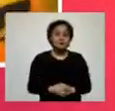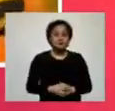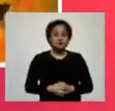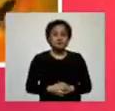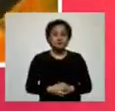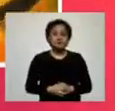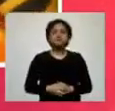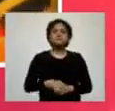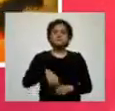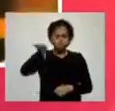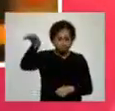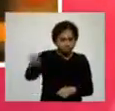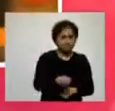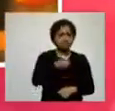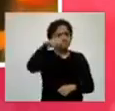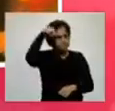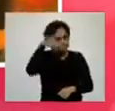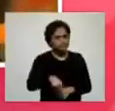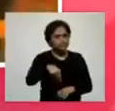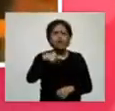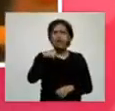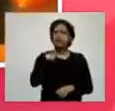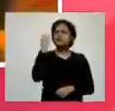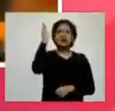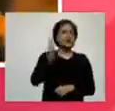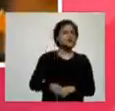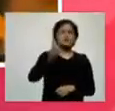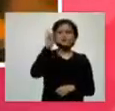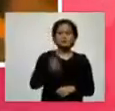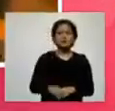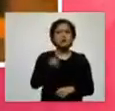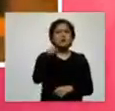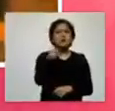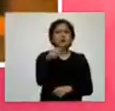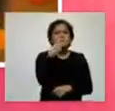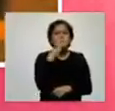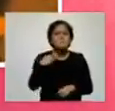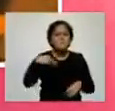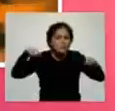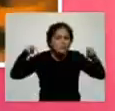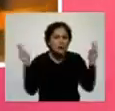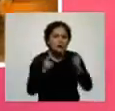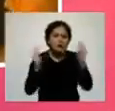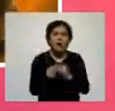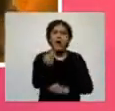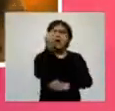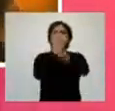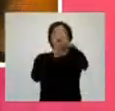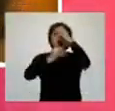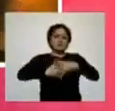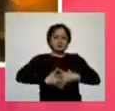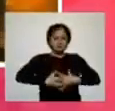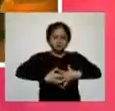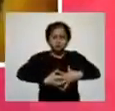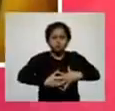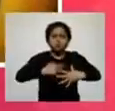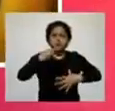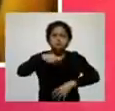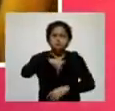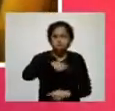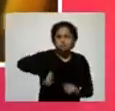¡Tráela aquí de inmediato! No toleraré que ninguna abeja se esté llenando la panza con el néctar de la